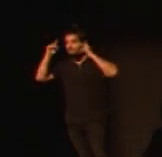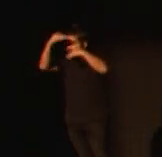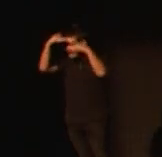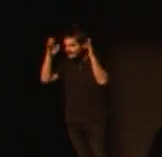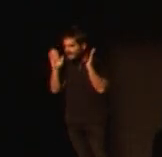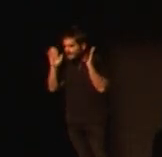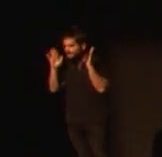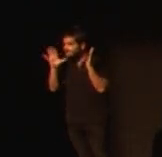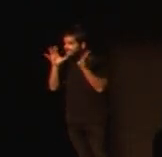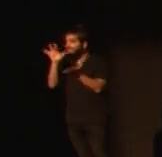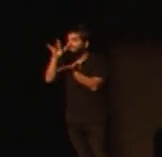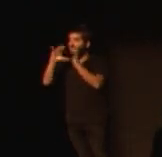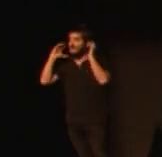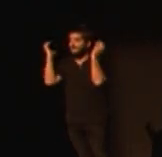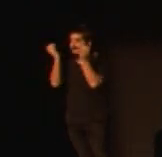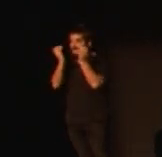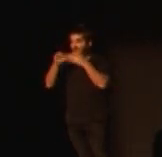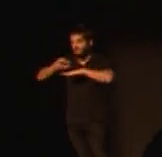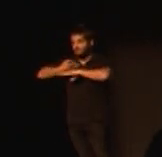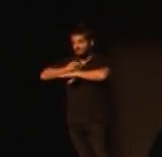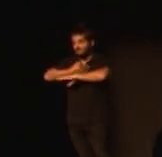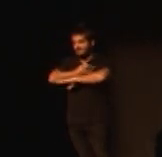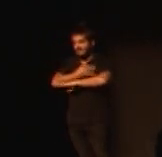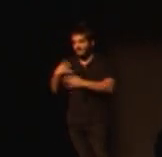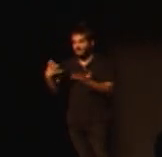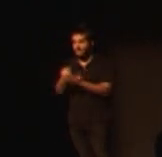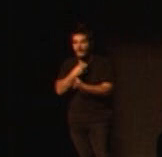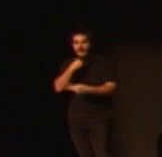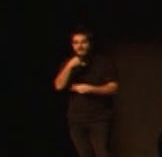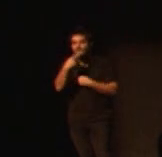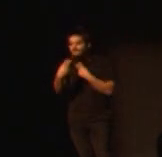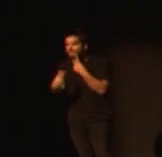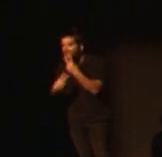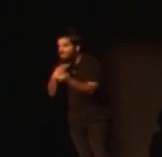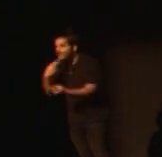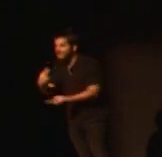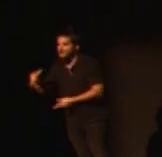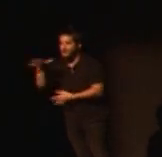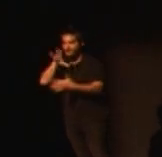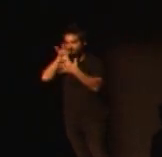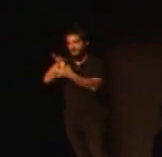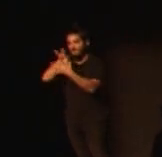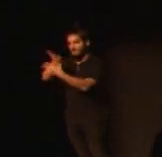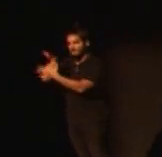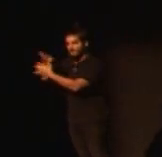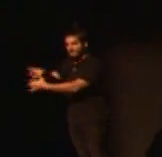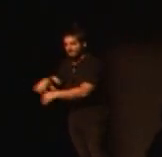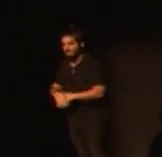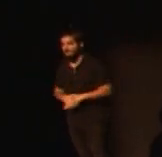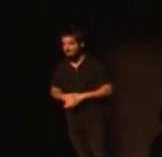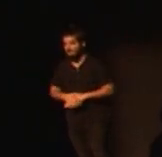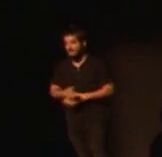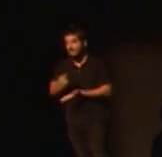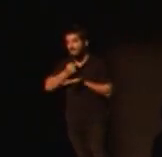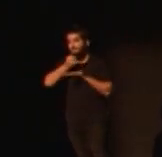Atención, llega a la estación el tren en donde todas las voces tienen su lugar para ser escuchadas. Próximo tren, premio